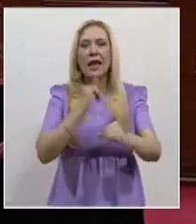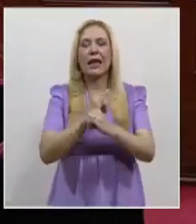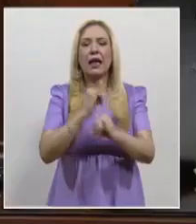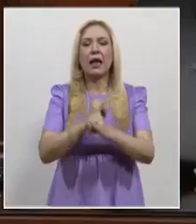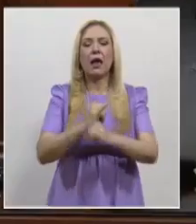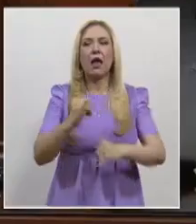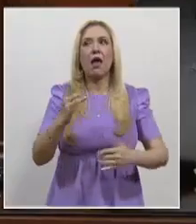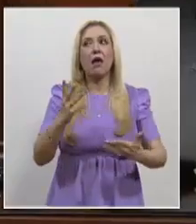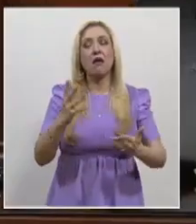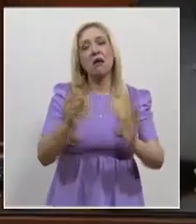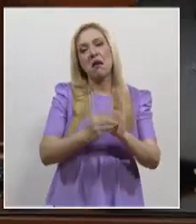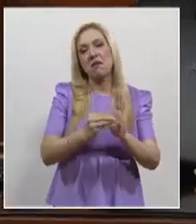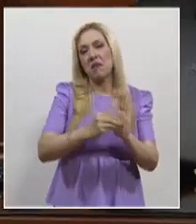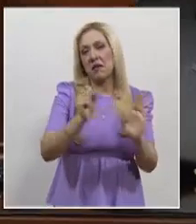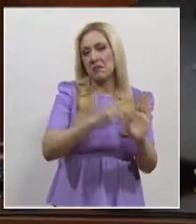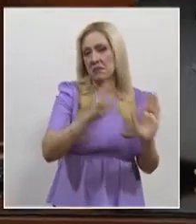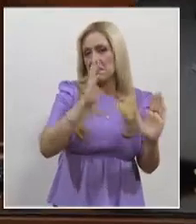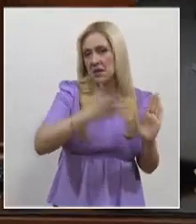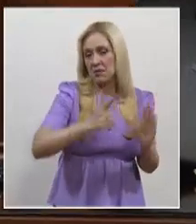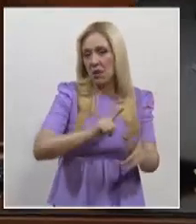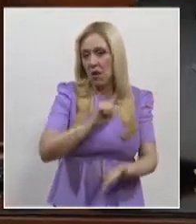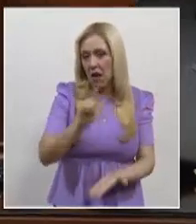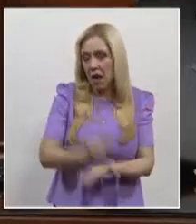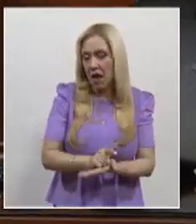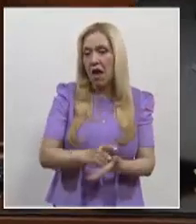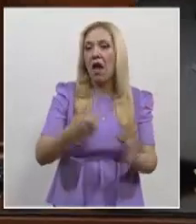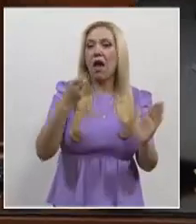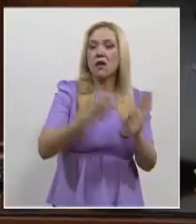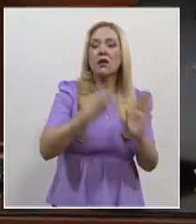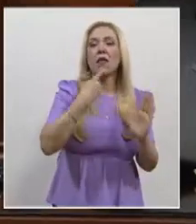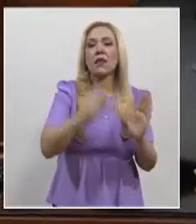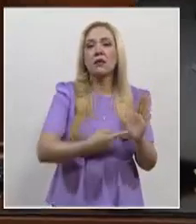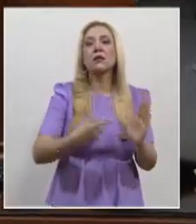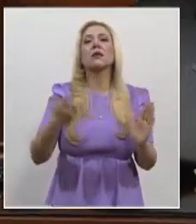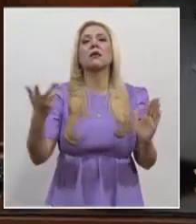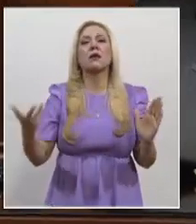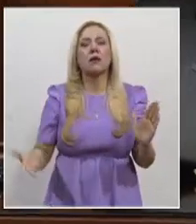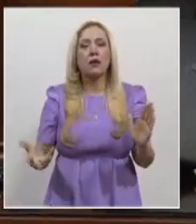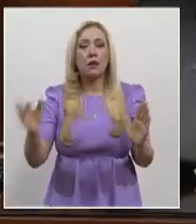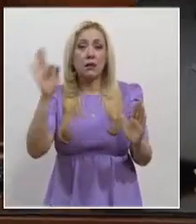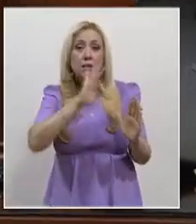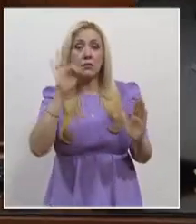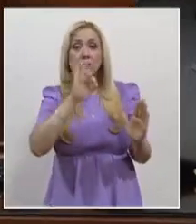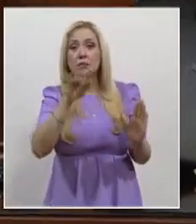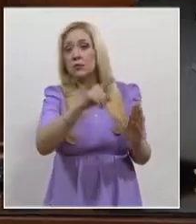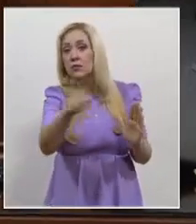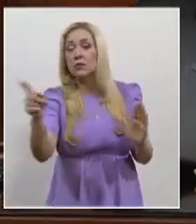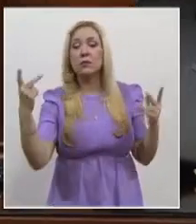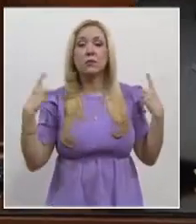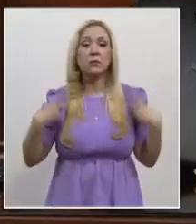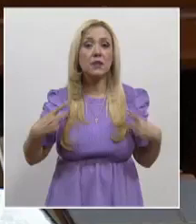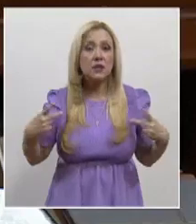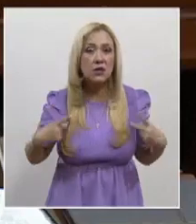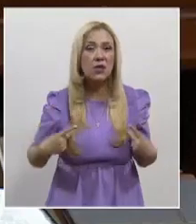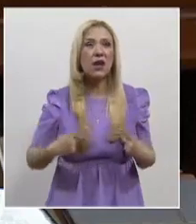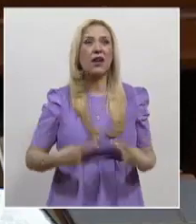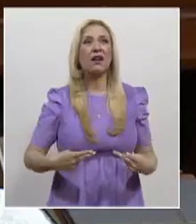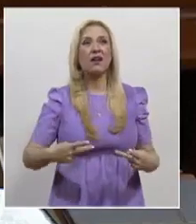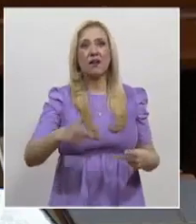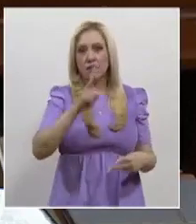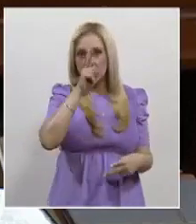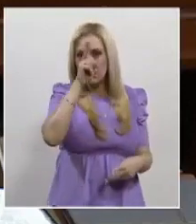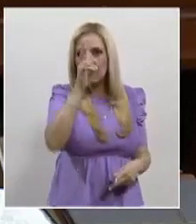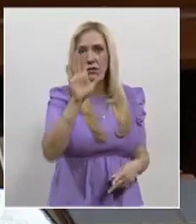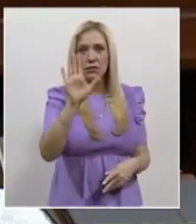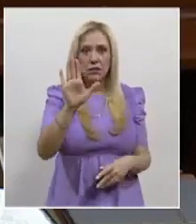disposición sigue vigente. Este artículo establece que comete el delito de ciberacoso quien hostigue o